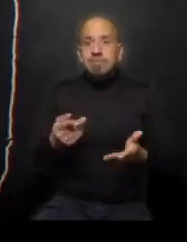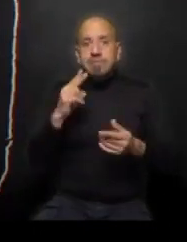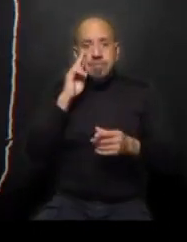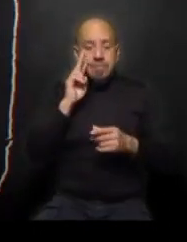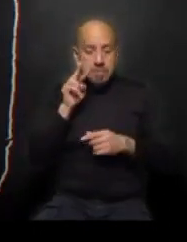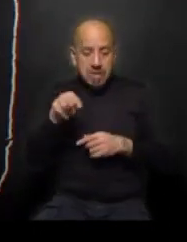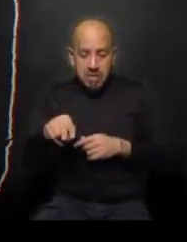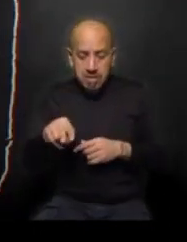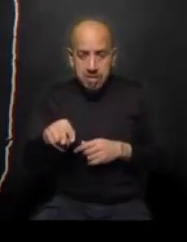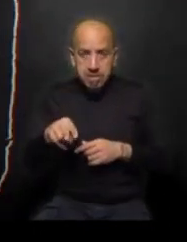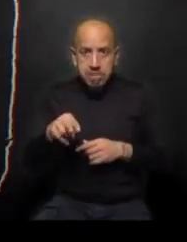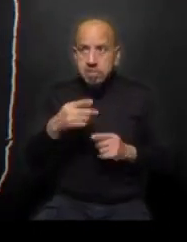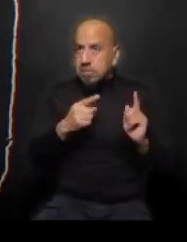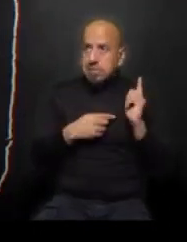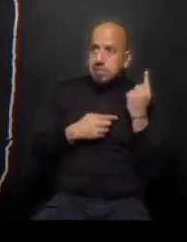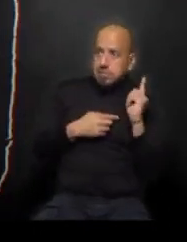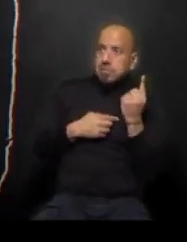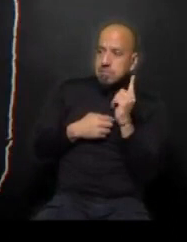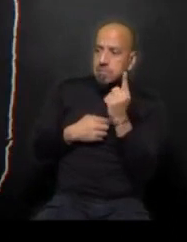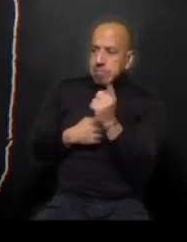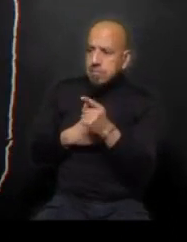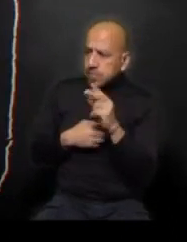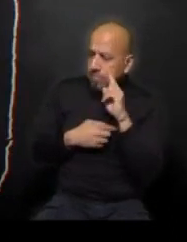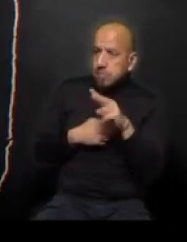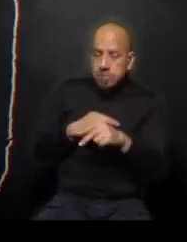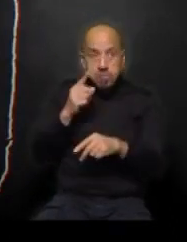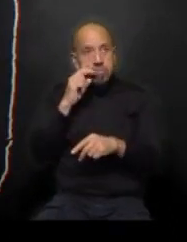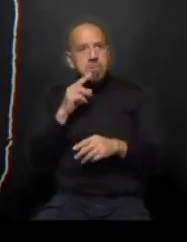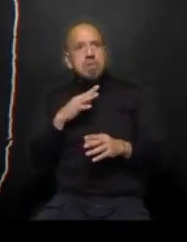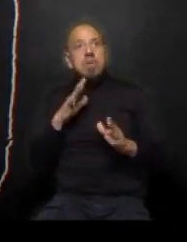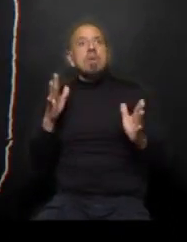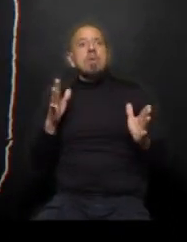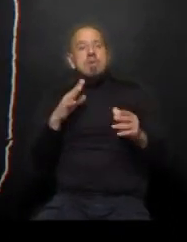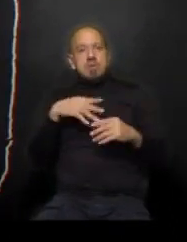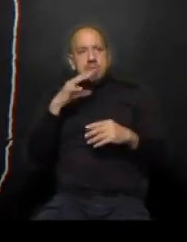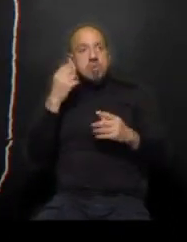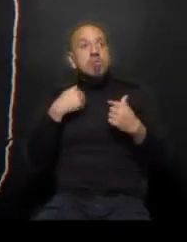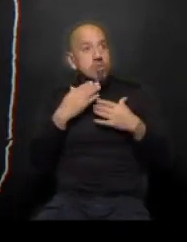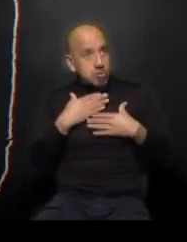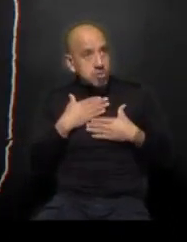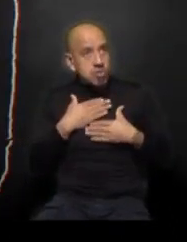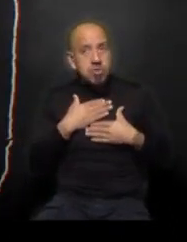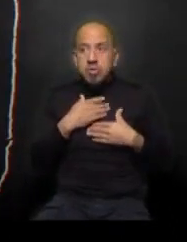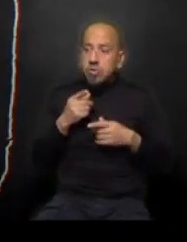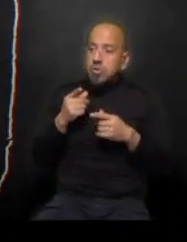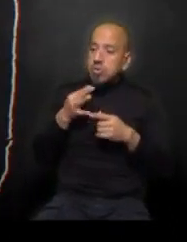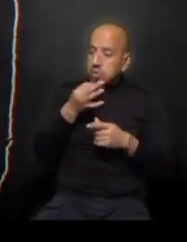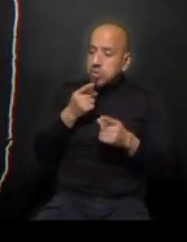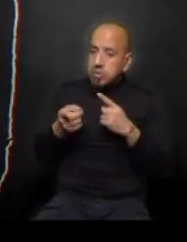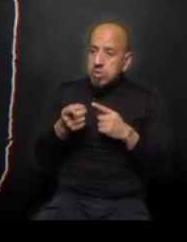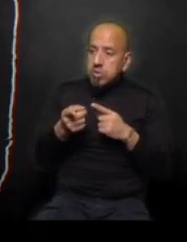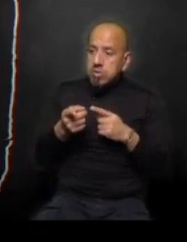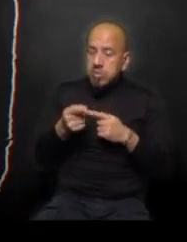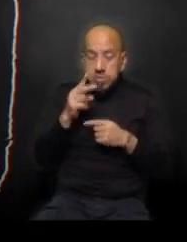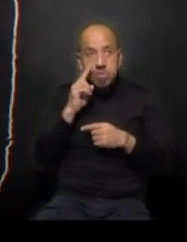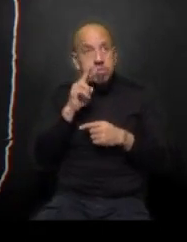alfombra Jordán corrió al dormitorio y al verlo aparecer Alicia dio un un alarido de horror soy yo Alicia soy yo Alicia